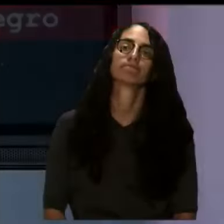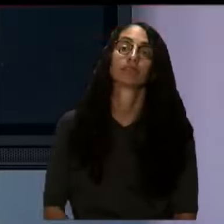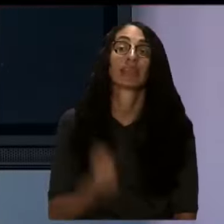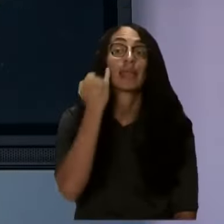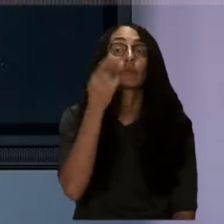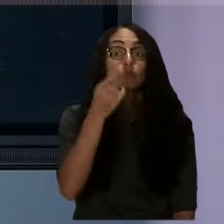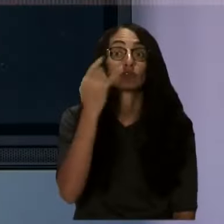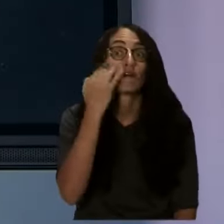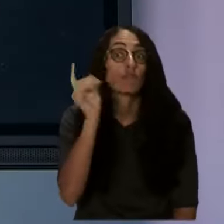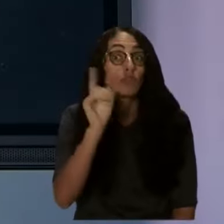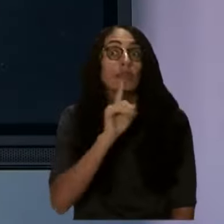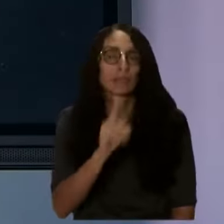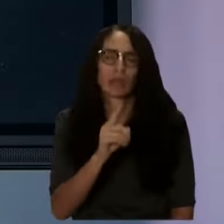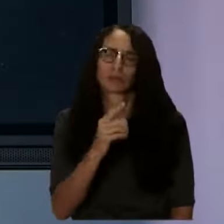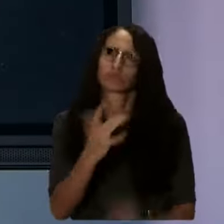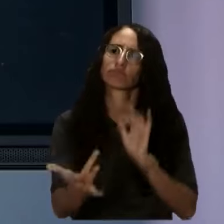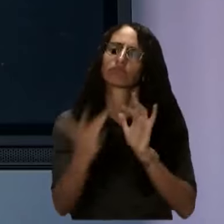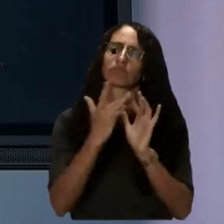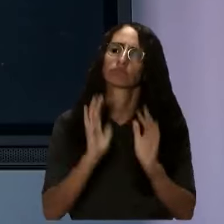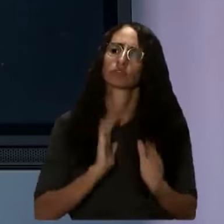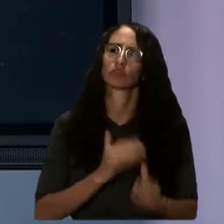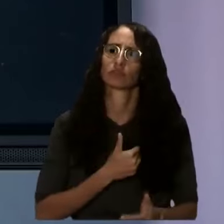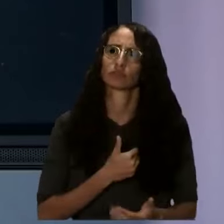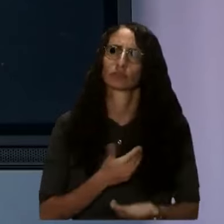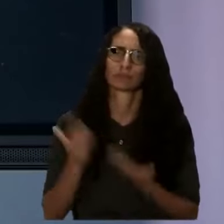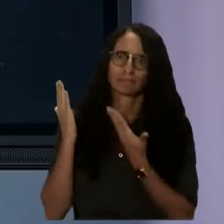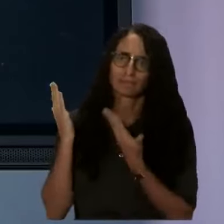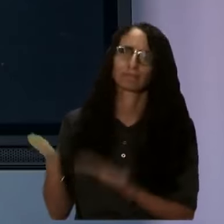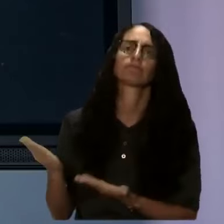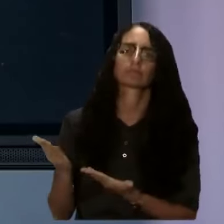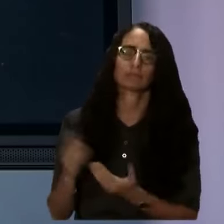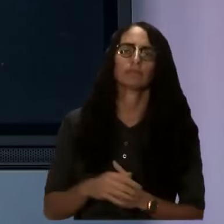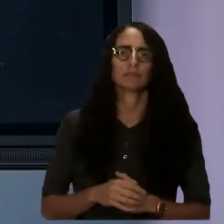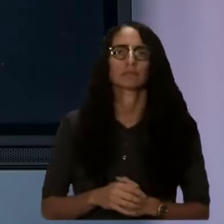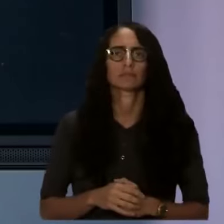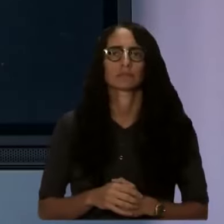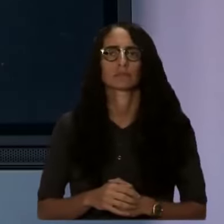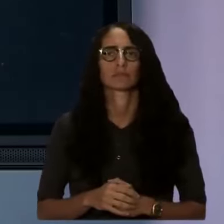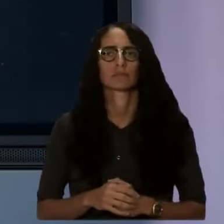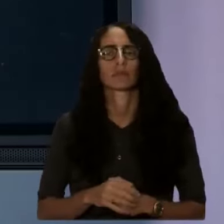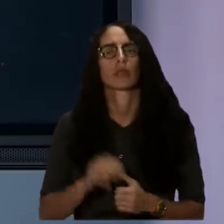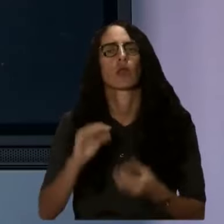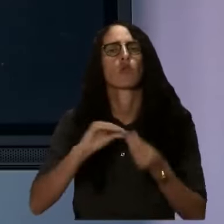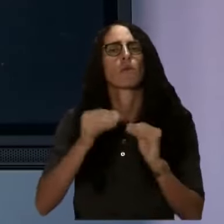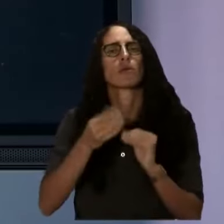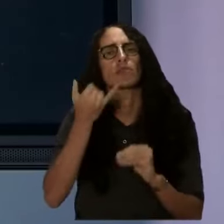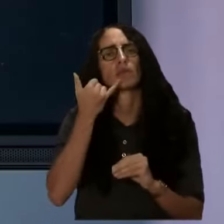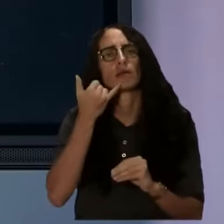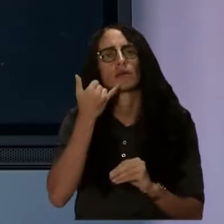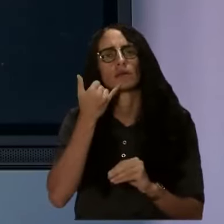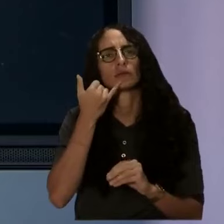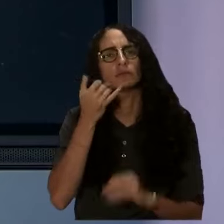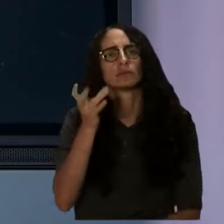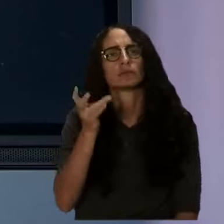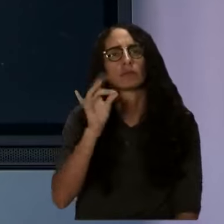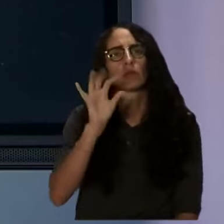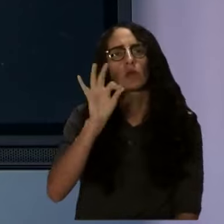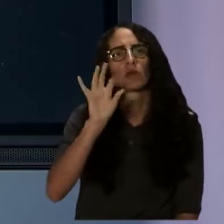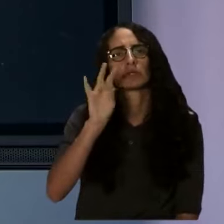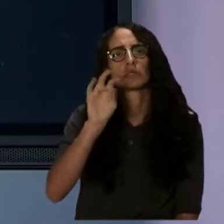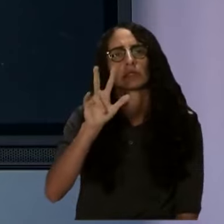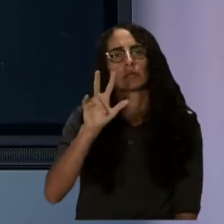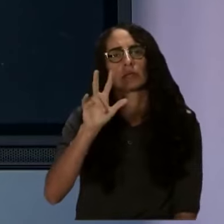pues comuníquese en estos momentos a la división de arrestos especiales y extradiciones y el teléfono de arrestos especiales 793